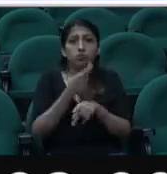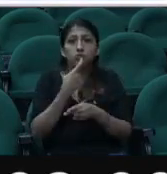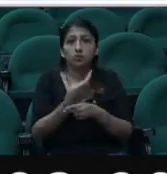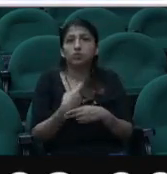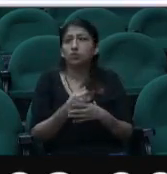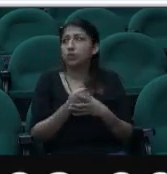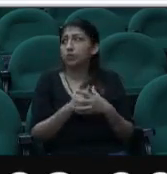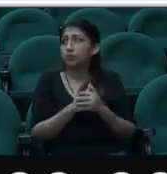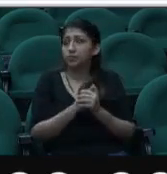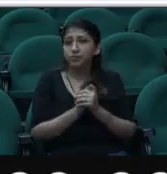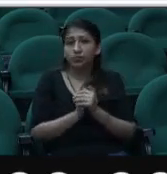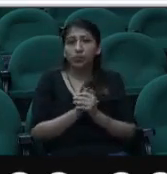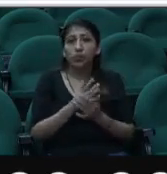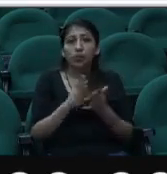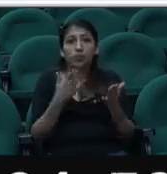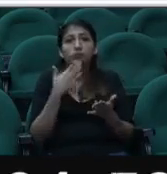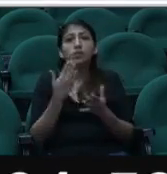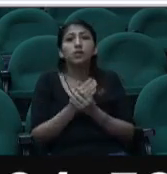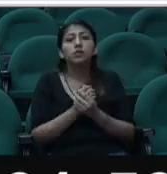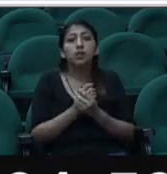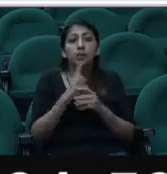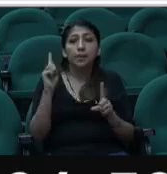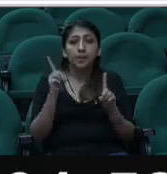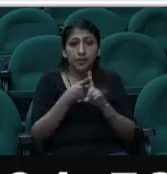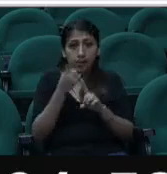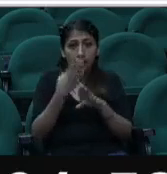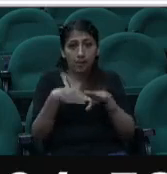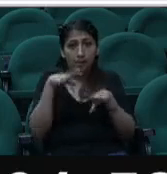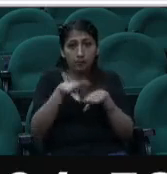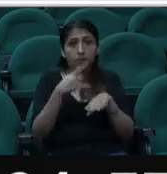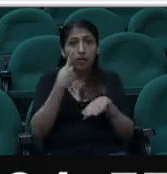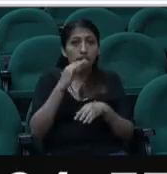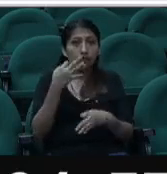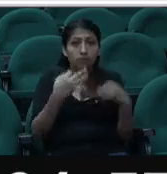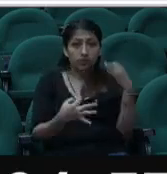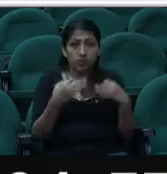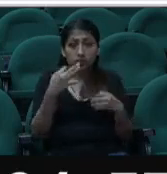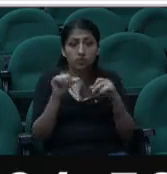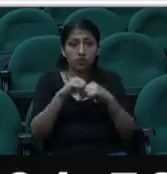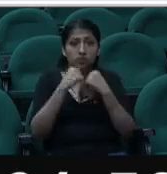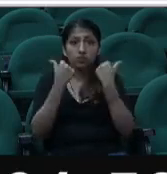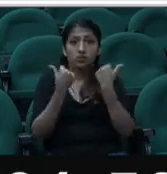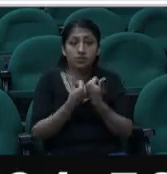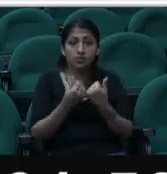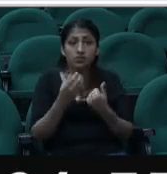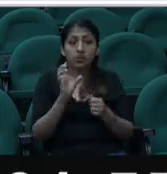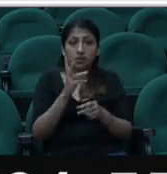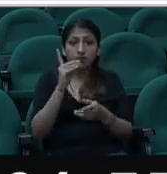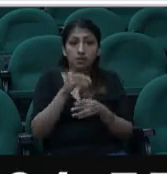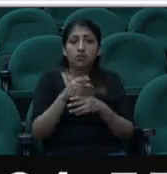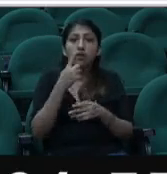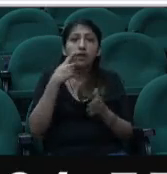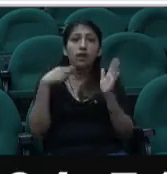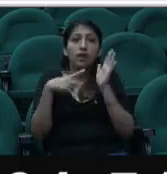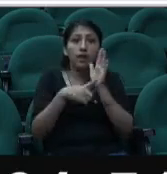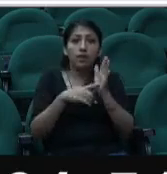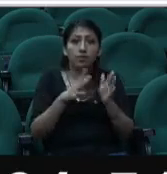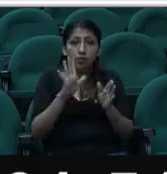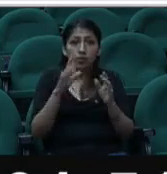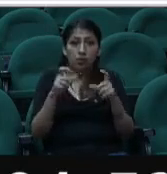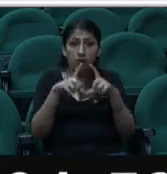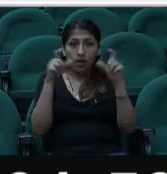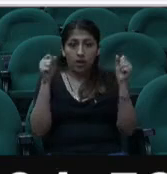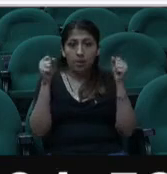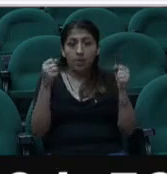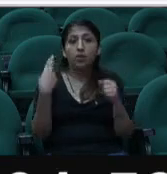responder muchas gracias el primer paso para fiscalizar que un asambleísta debería dar es dar el ejemplo desde su campaña